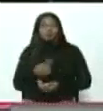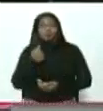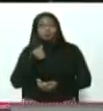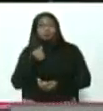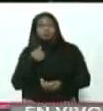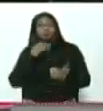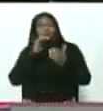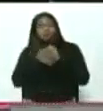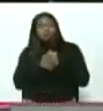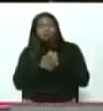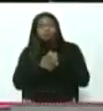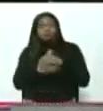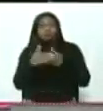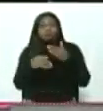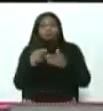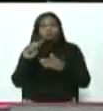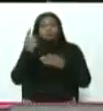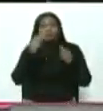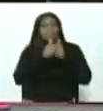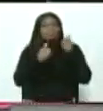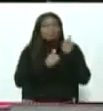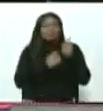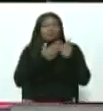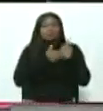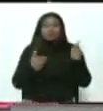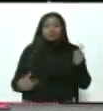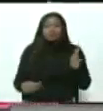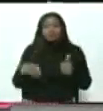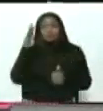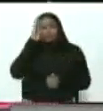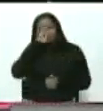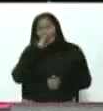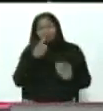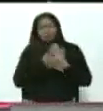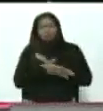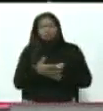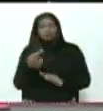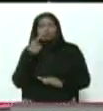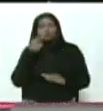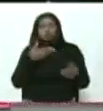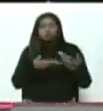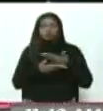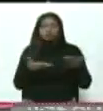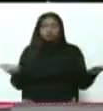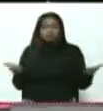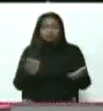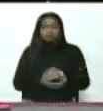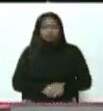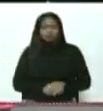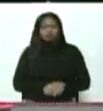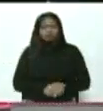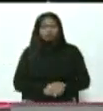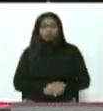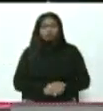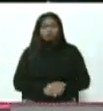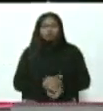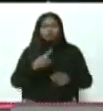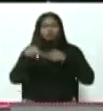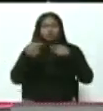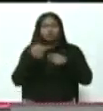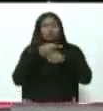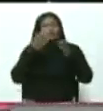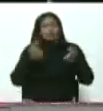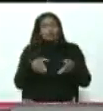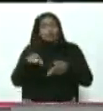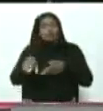compañero, como primer vicepresidente del partido y como Diosdado Cabello, me pongo a la orden del próximo gobernador